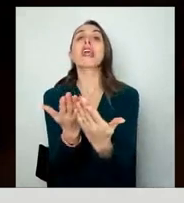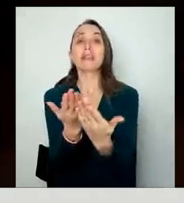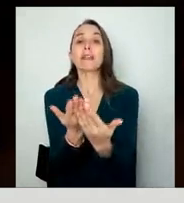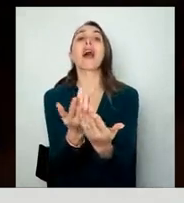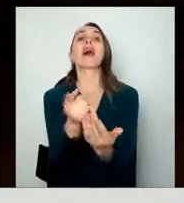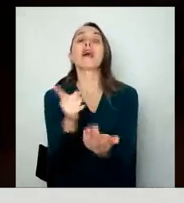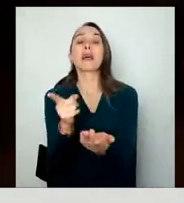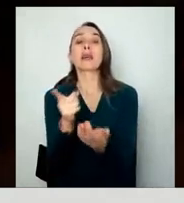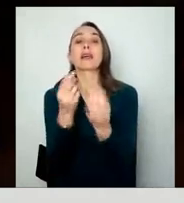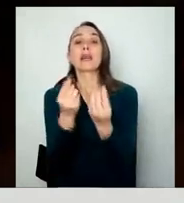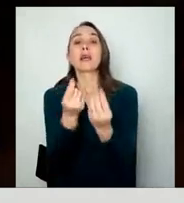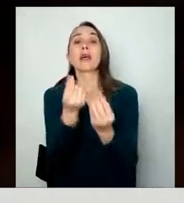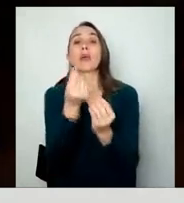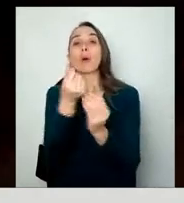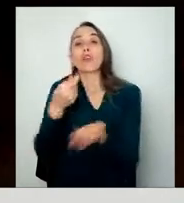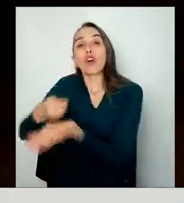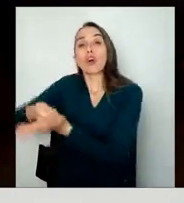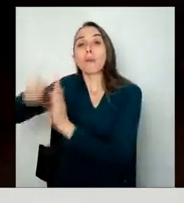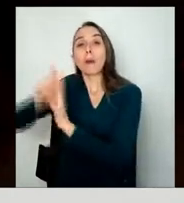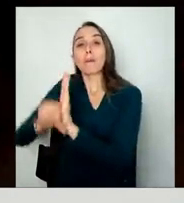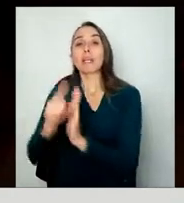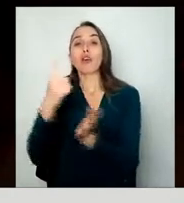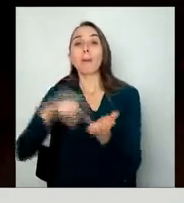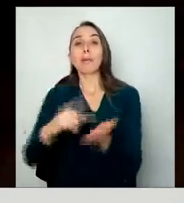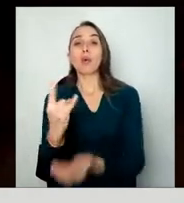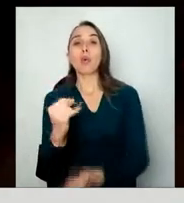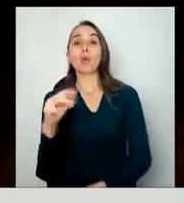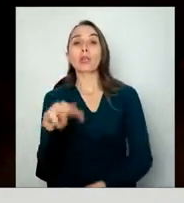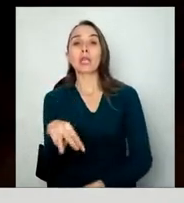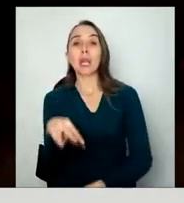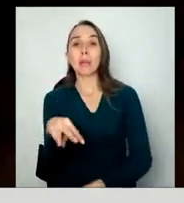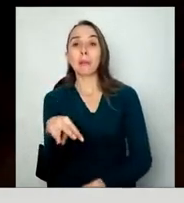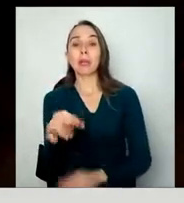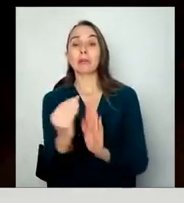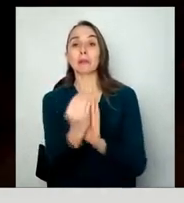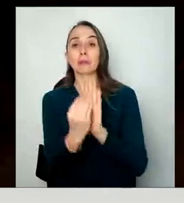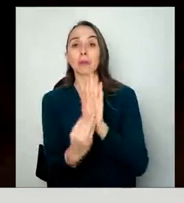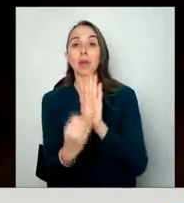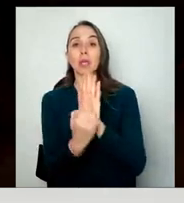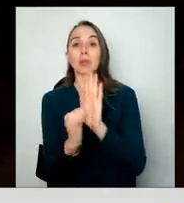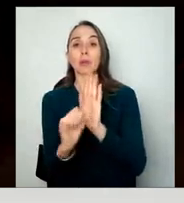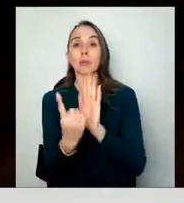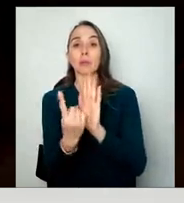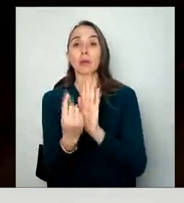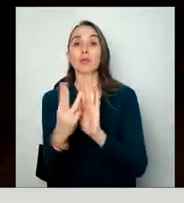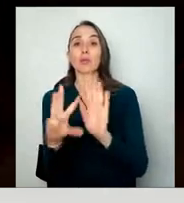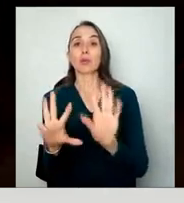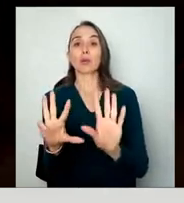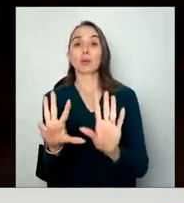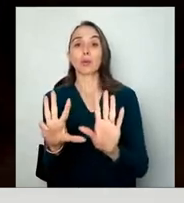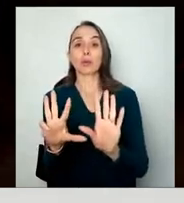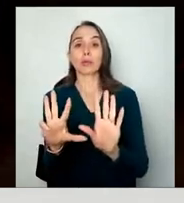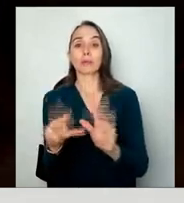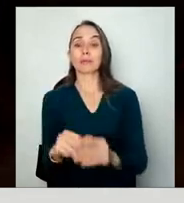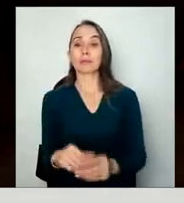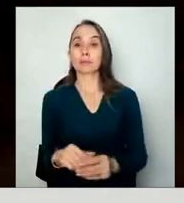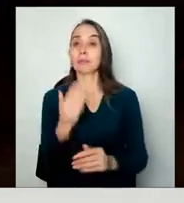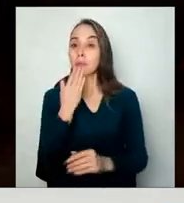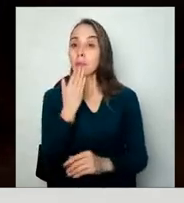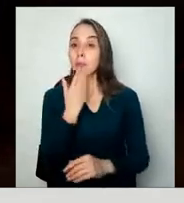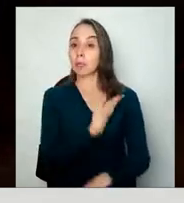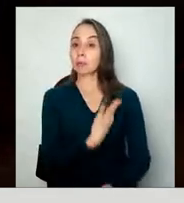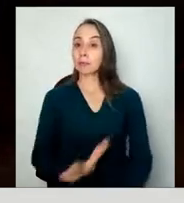por montos inferiores a mil UTM que está también el artículo primero del número nueve y también presidenta que